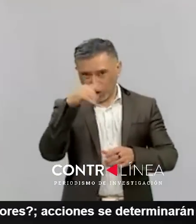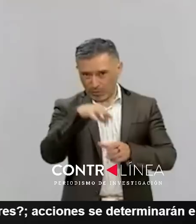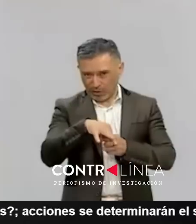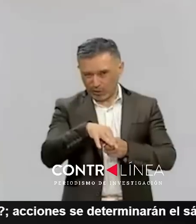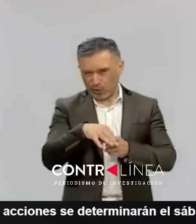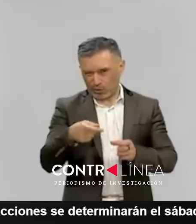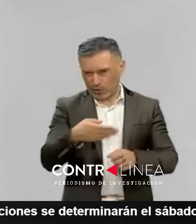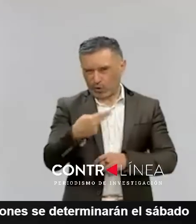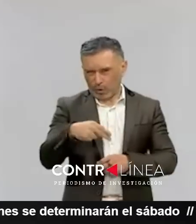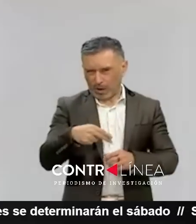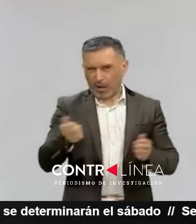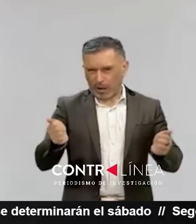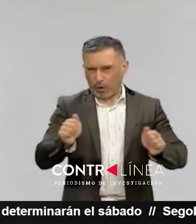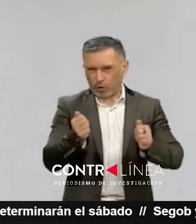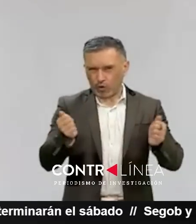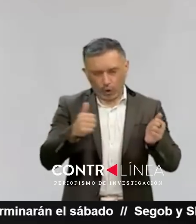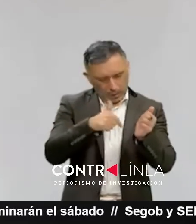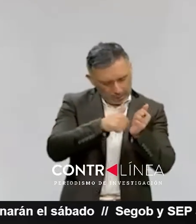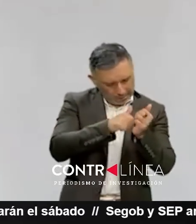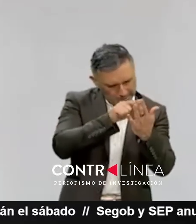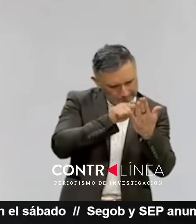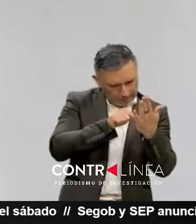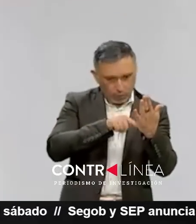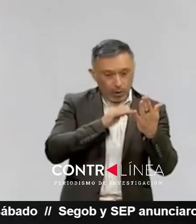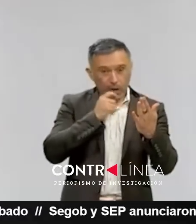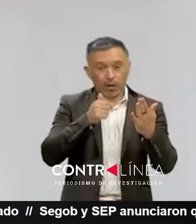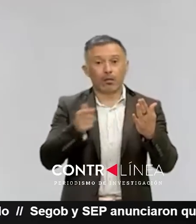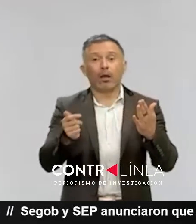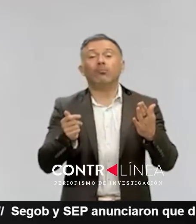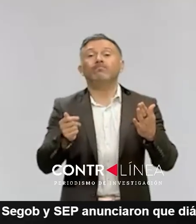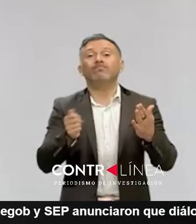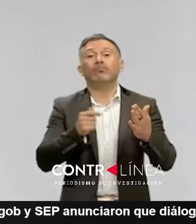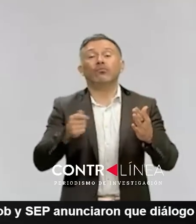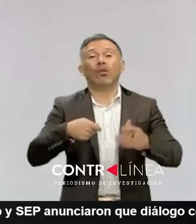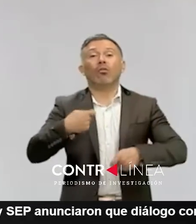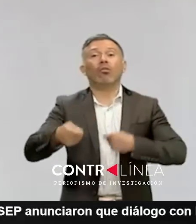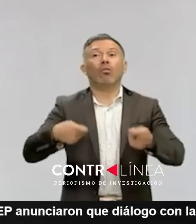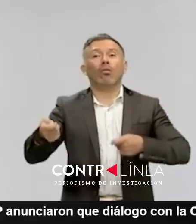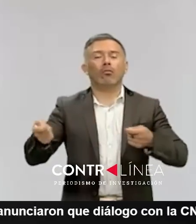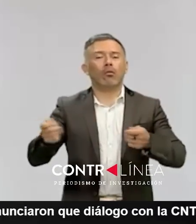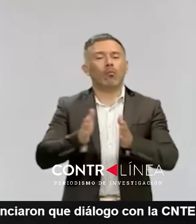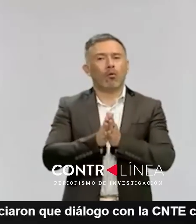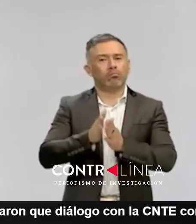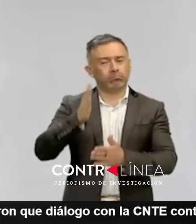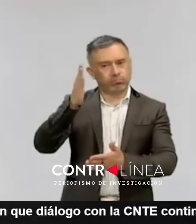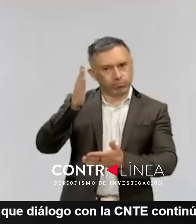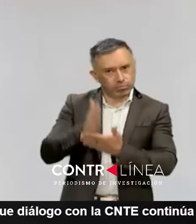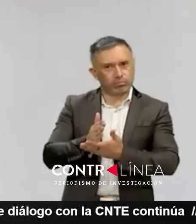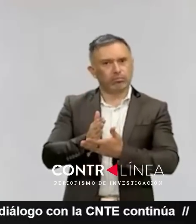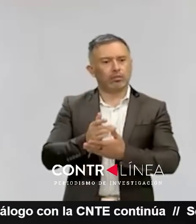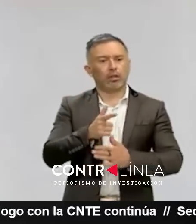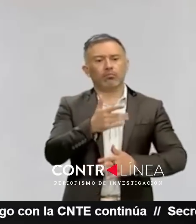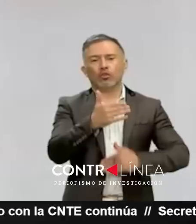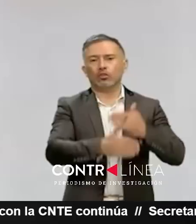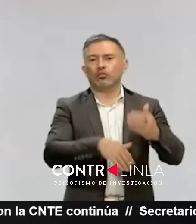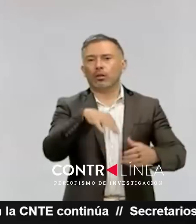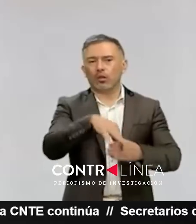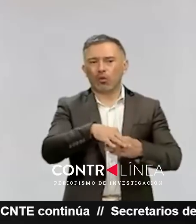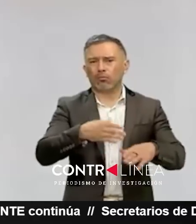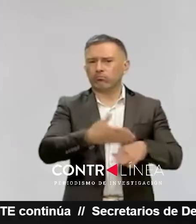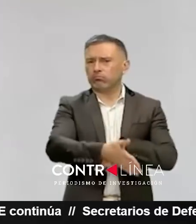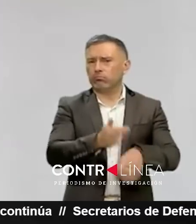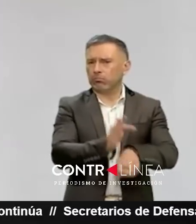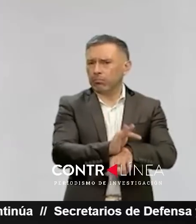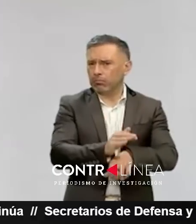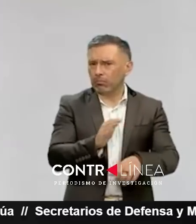acordeones, los invito a cancelar este tipo de acciones que no beneficia en nada a los procesos electorales. Pero también